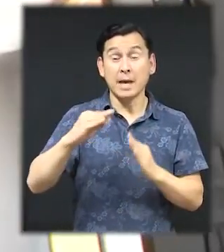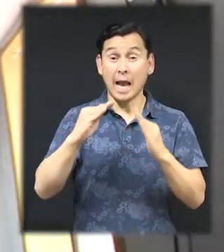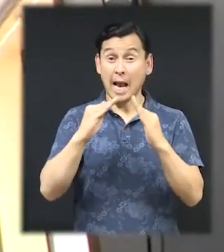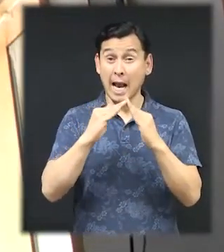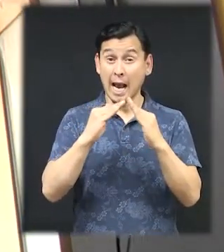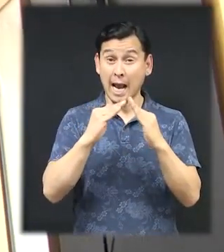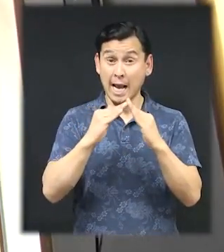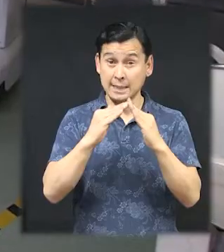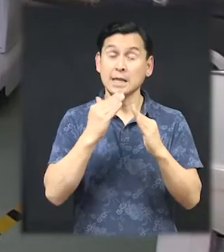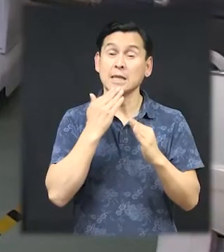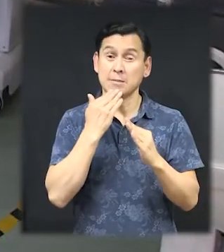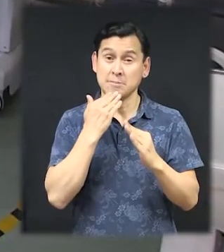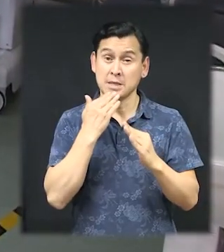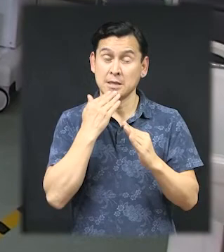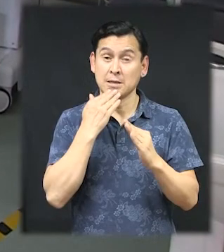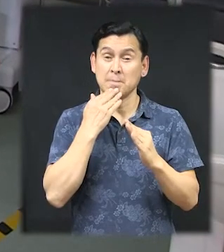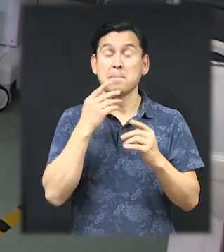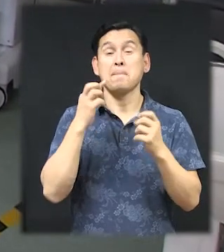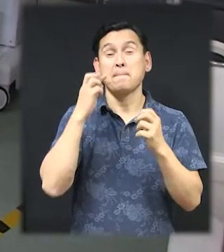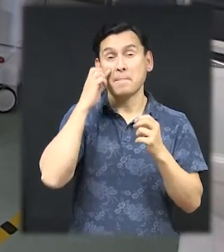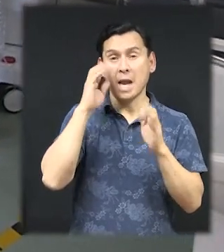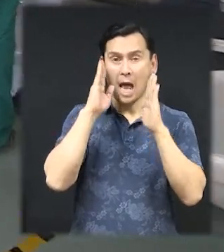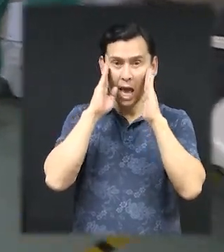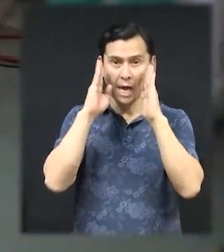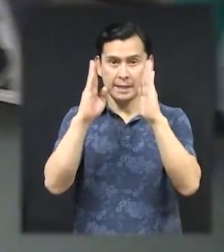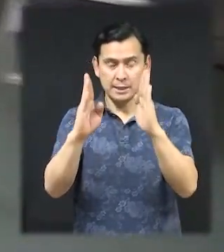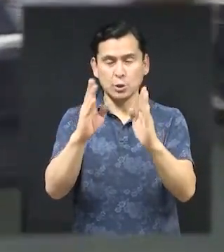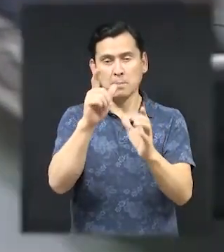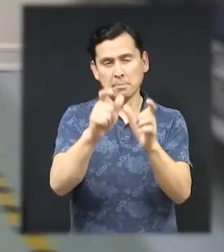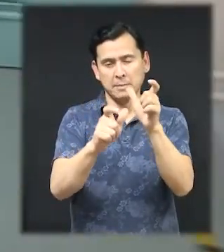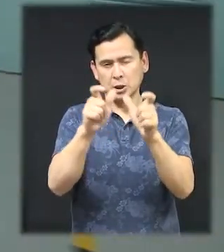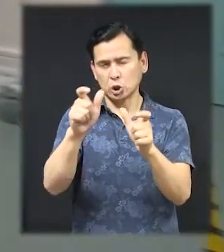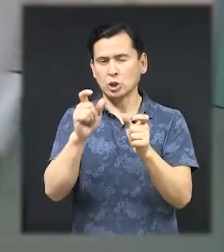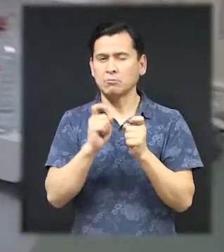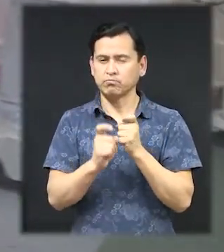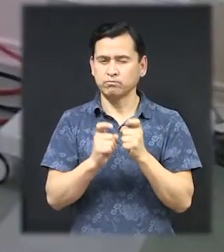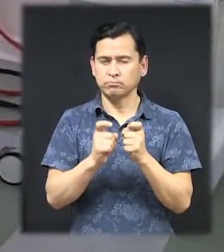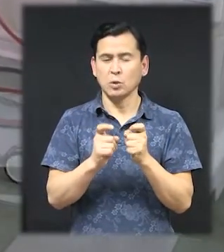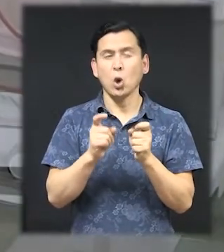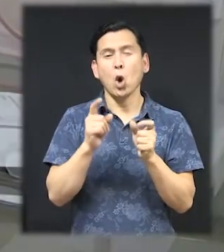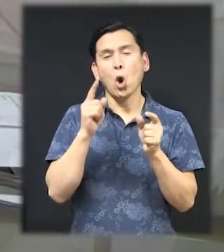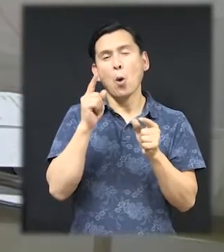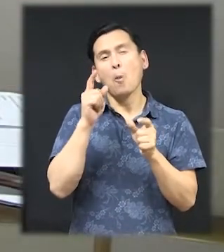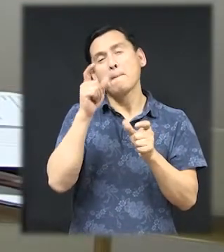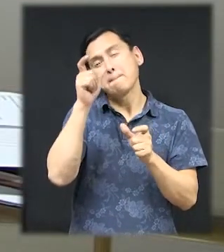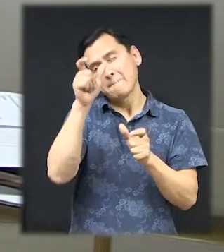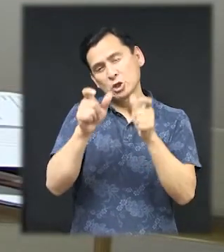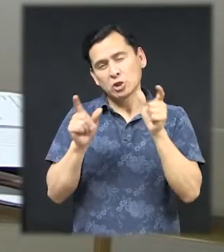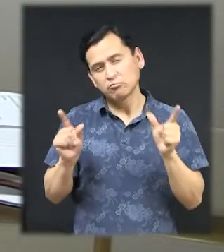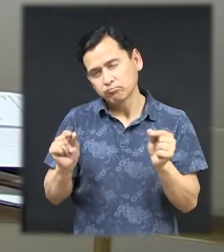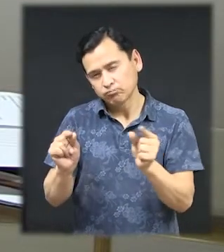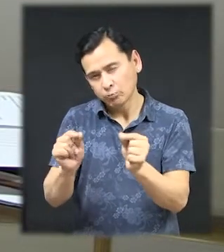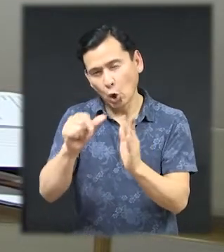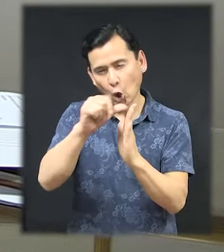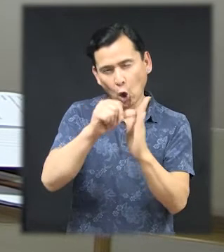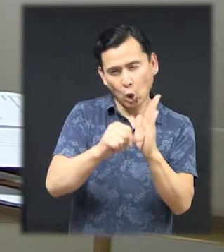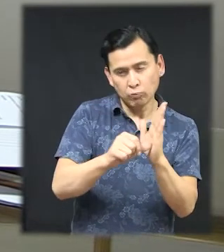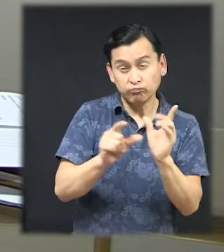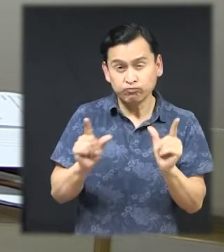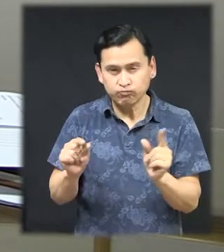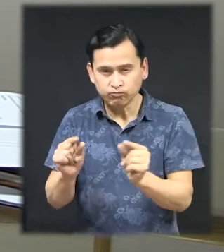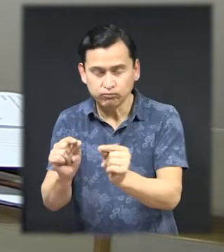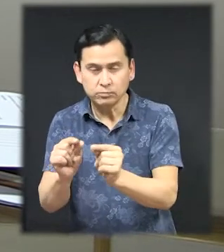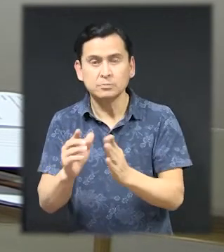e importantes de lo que fue el 2020. Desafíos nos quedan muchísimos, sobre todo lo que